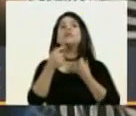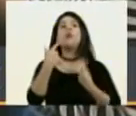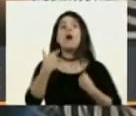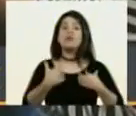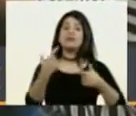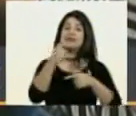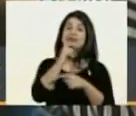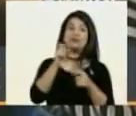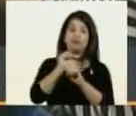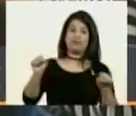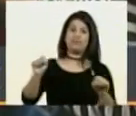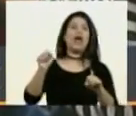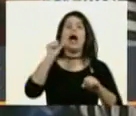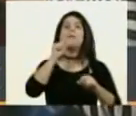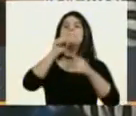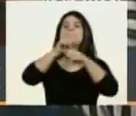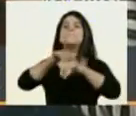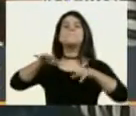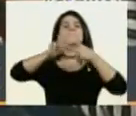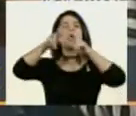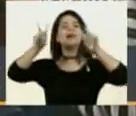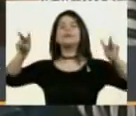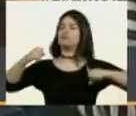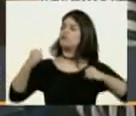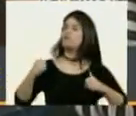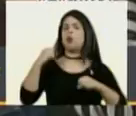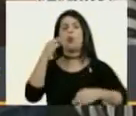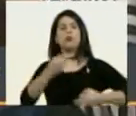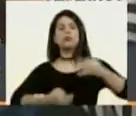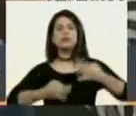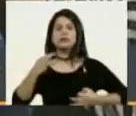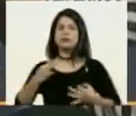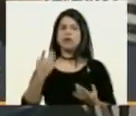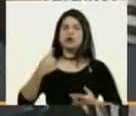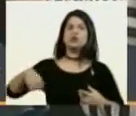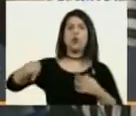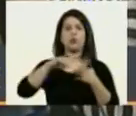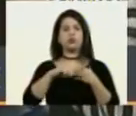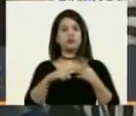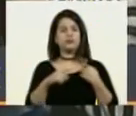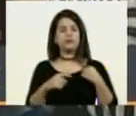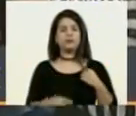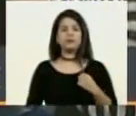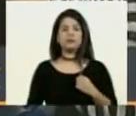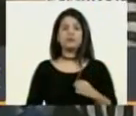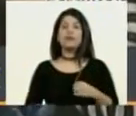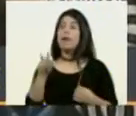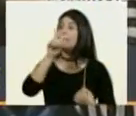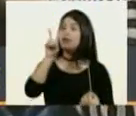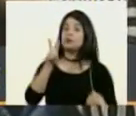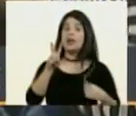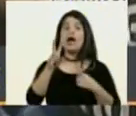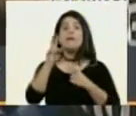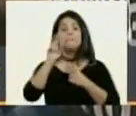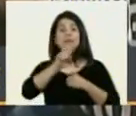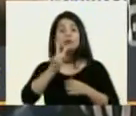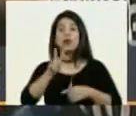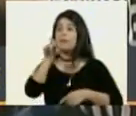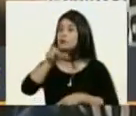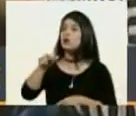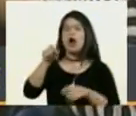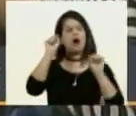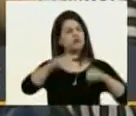aguantarla. La paz se construye con justicia a todos los niveles. No puede haber venezolanos que sean capaces de